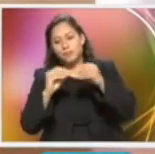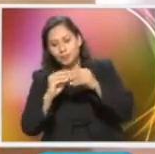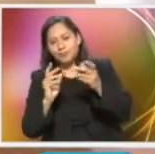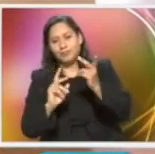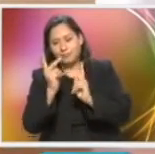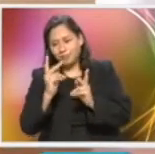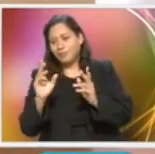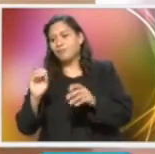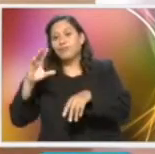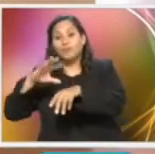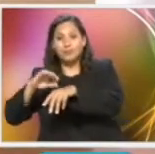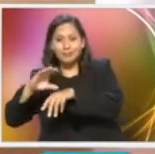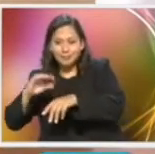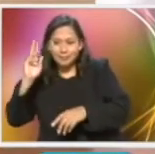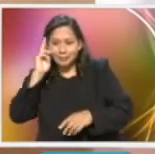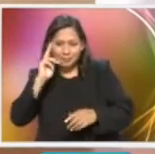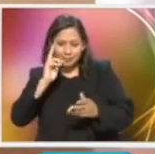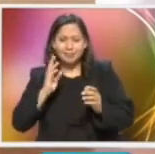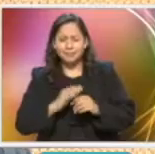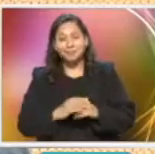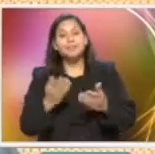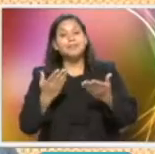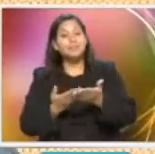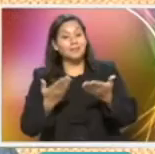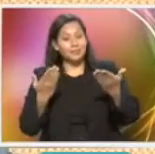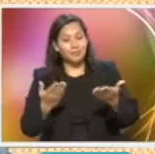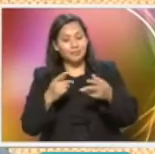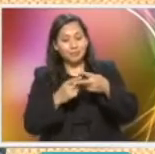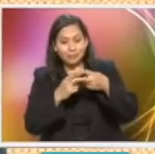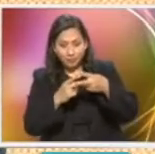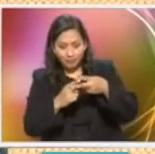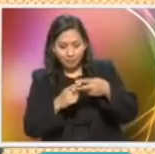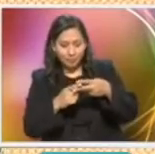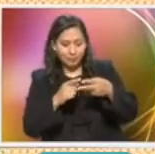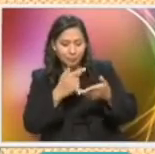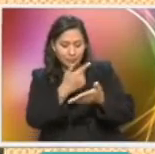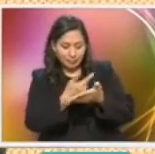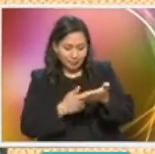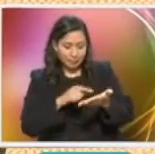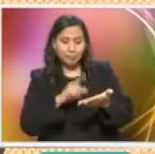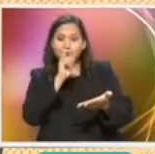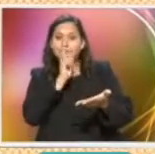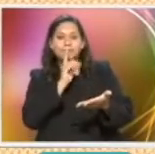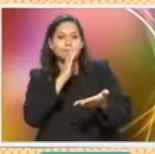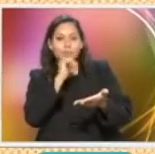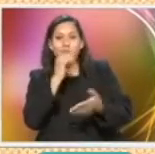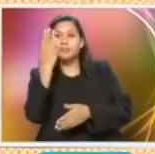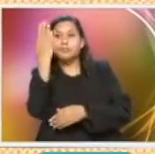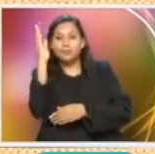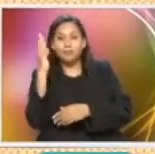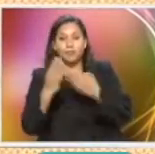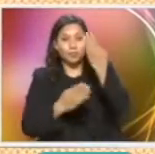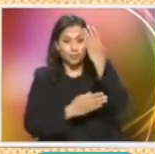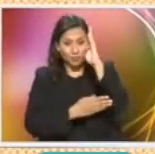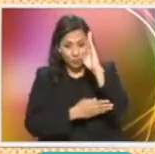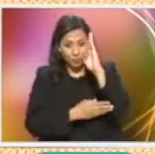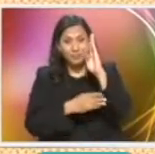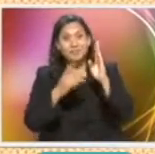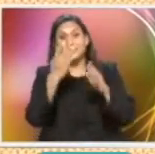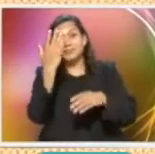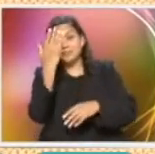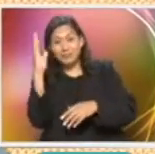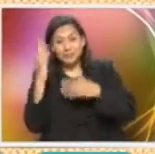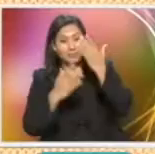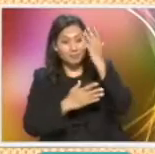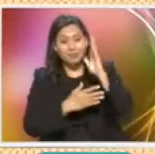o carnívoro, lo que está pasando, y las cifras no nos dejan mentir, es que nuestros bosques y selvas en el planeta, en